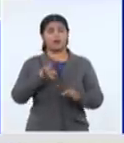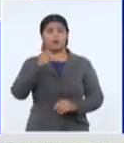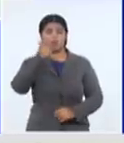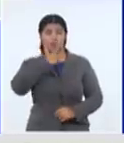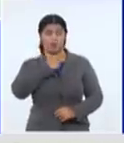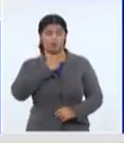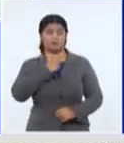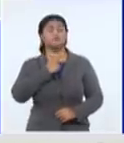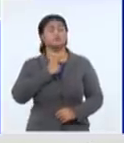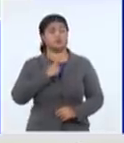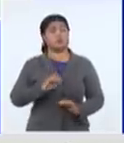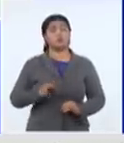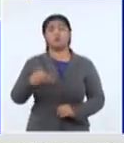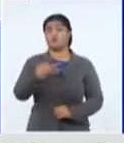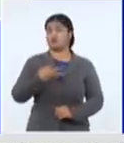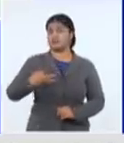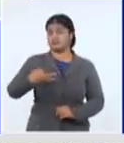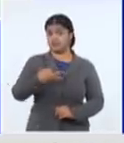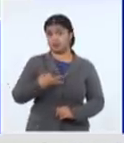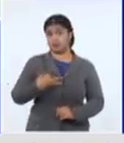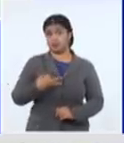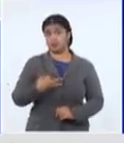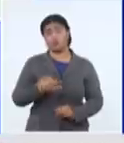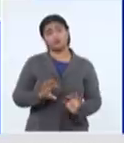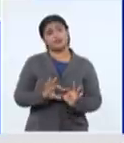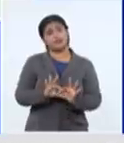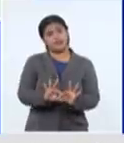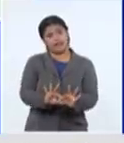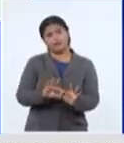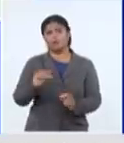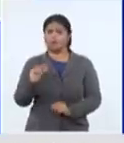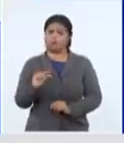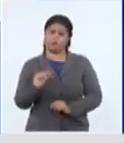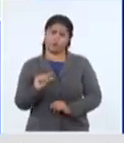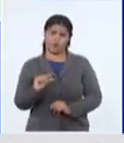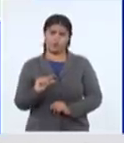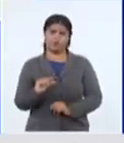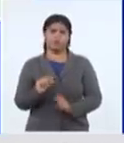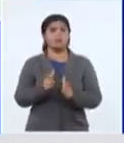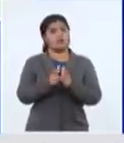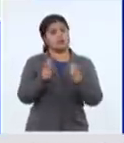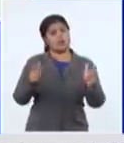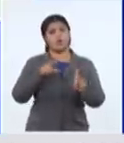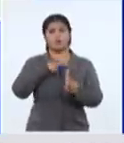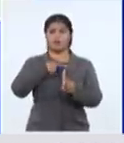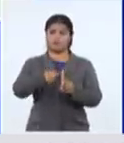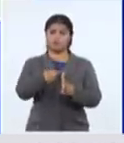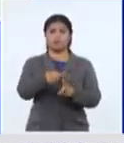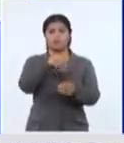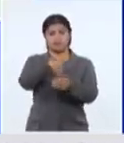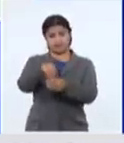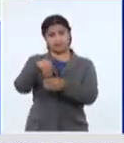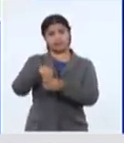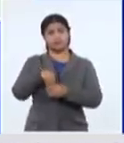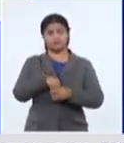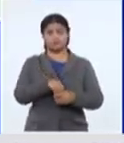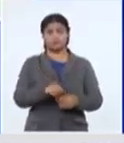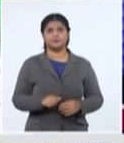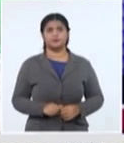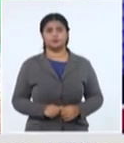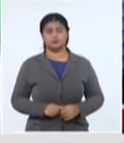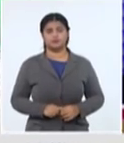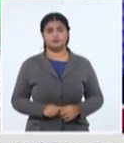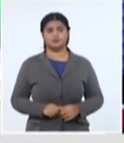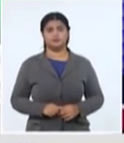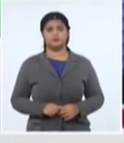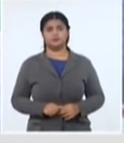más elevadas dentro de los demás bajas tasas de incidencia en estos últimos 15 días. De esta forma, en Cuba,